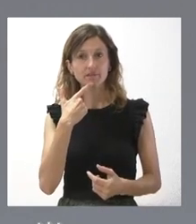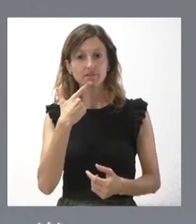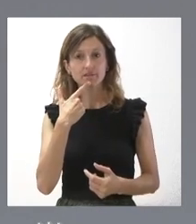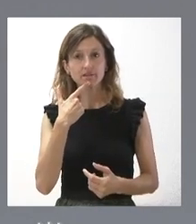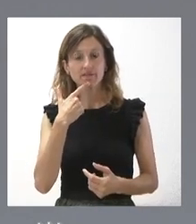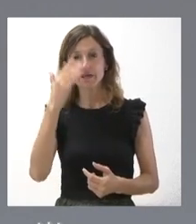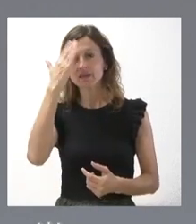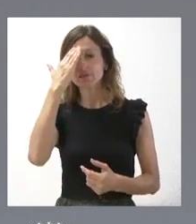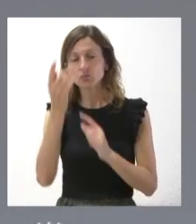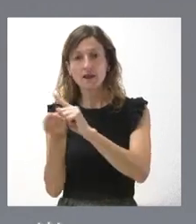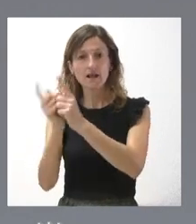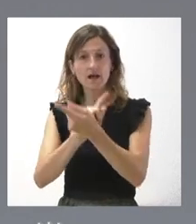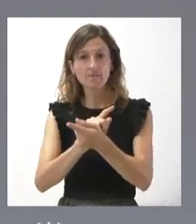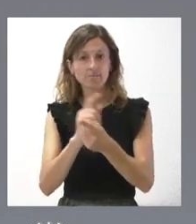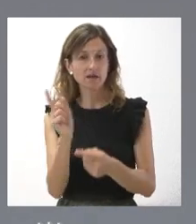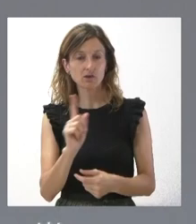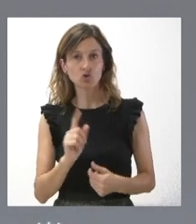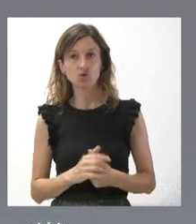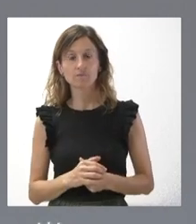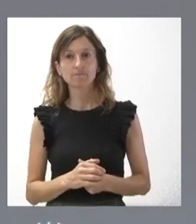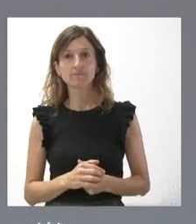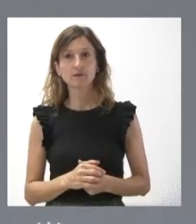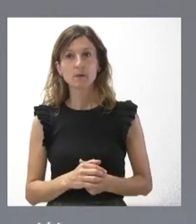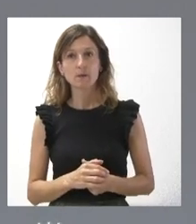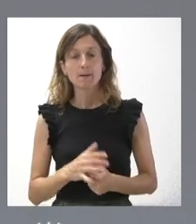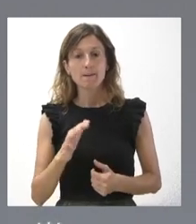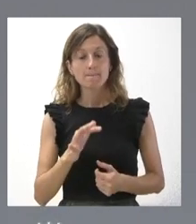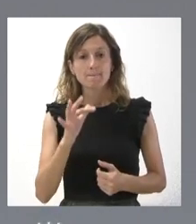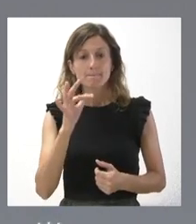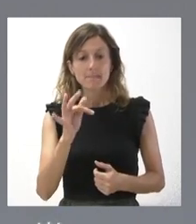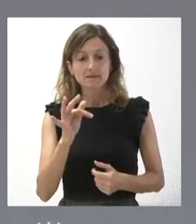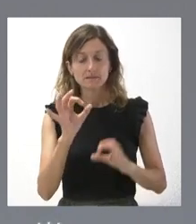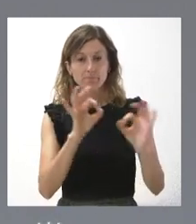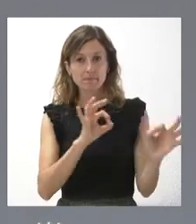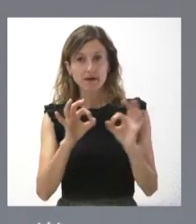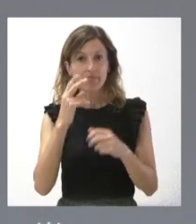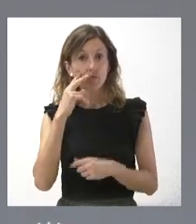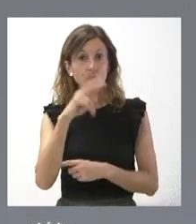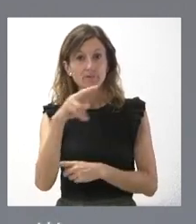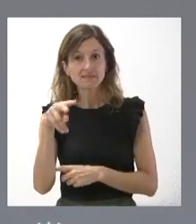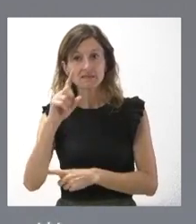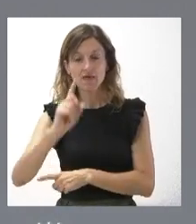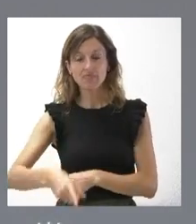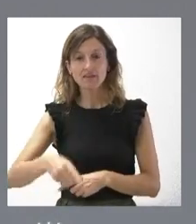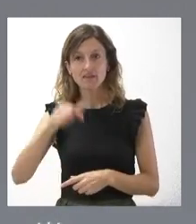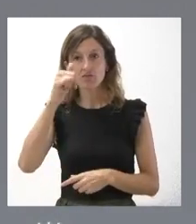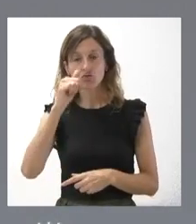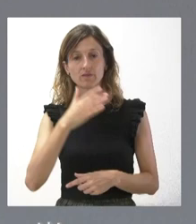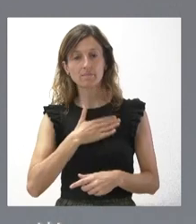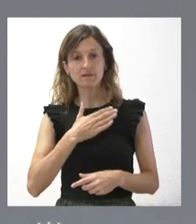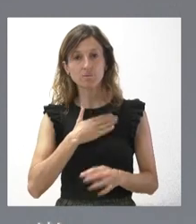de titularidad. Teníamos, además, estuvo prevista una visita del director general de